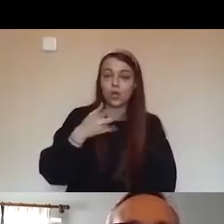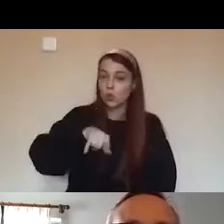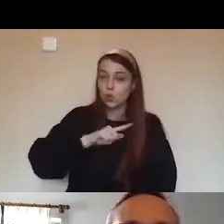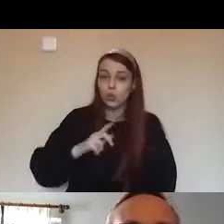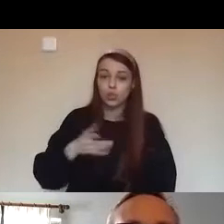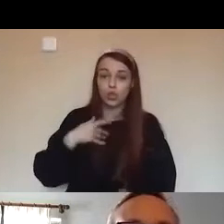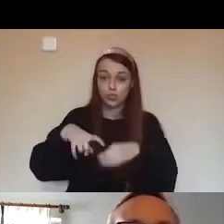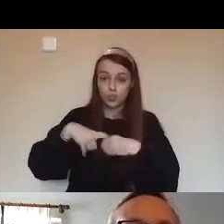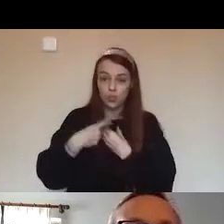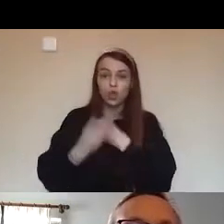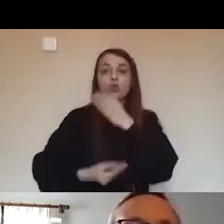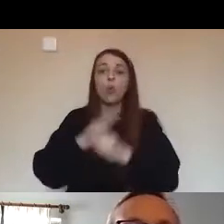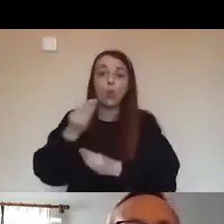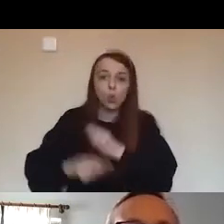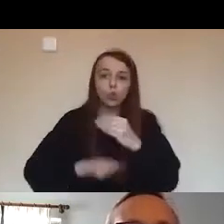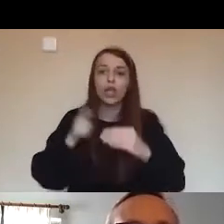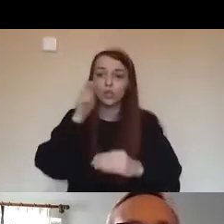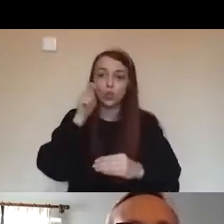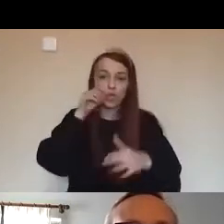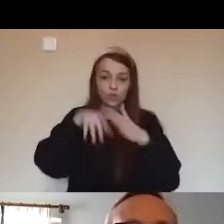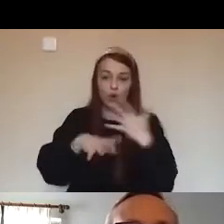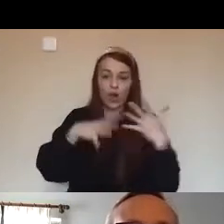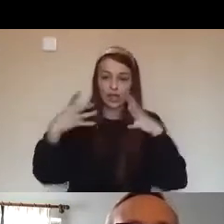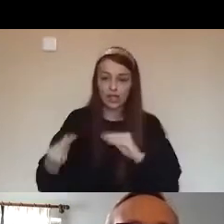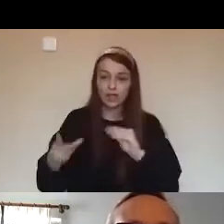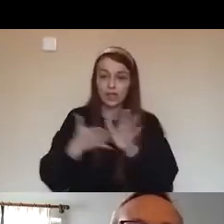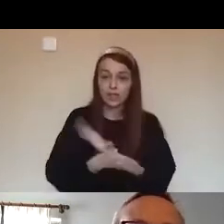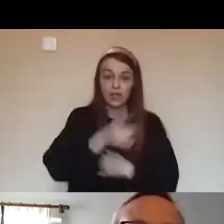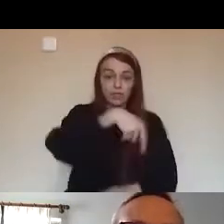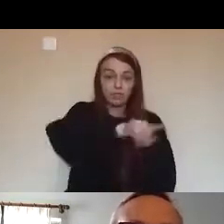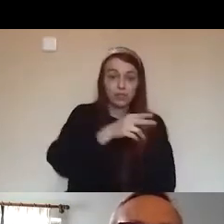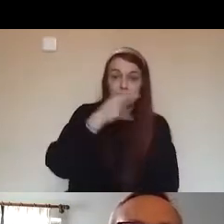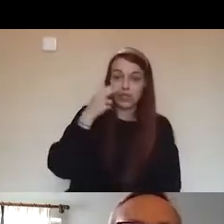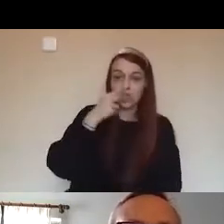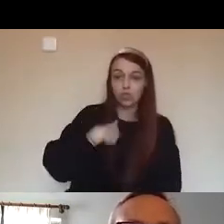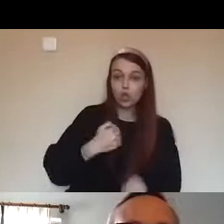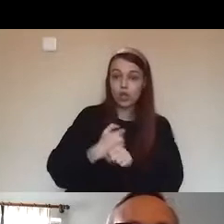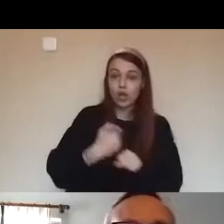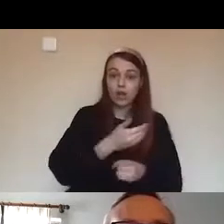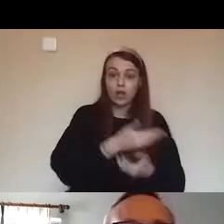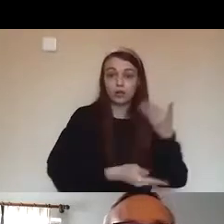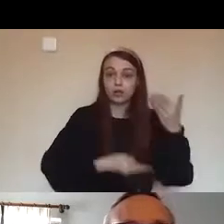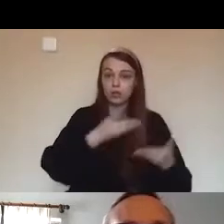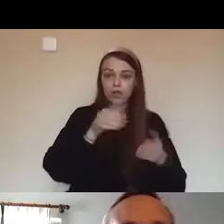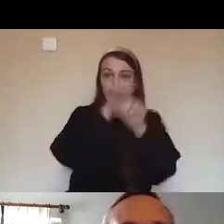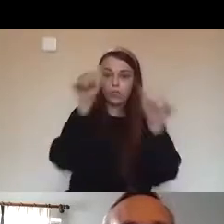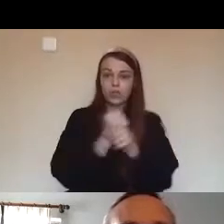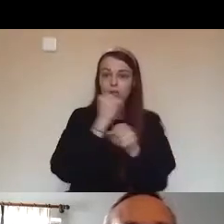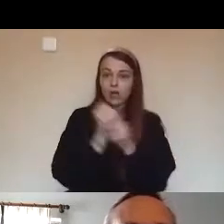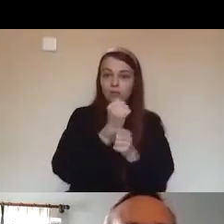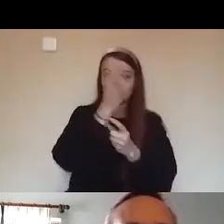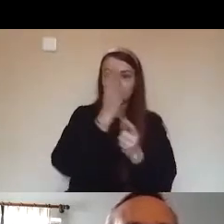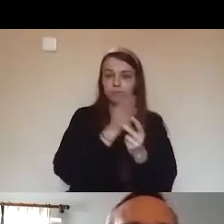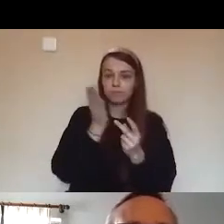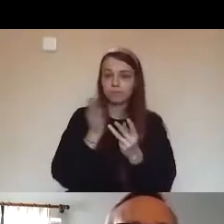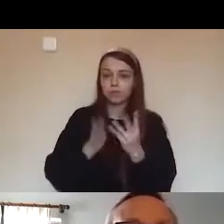del turismo accesible, así que cooperamos con las partes interesadas y trabajamos de muchas maneras para desarrollar